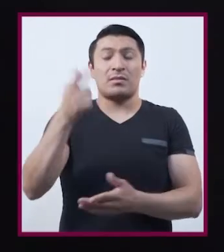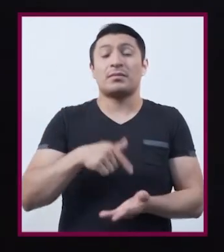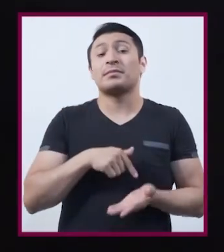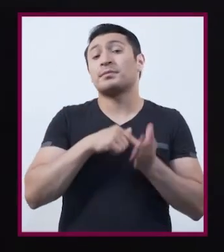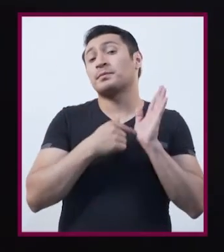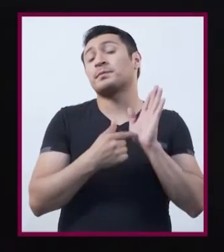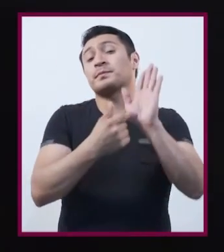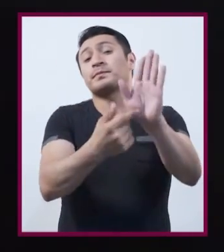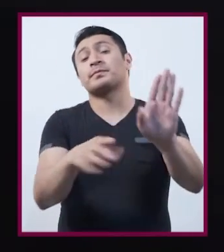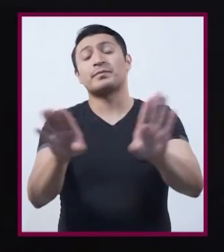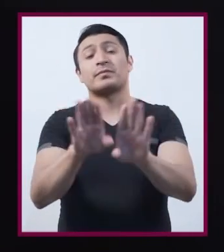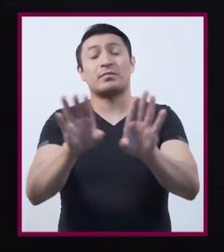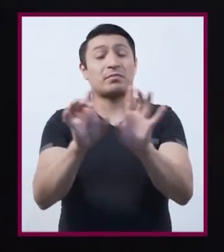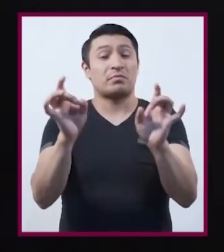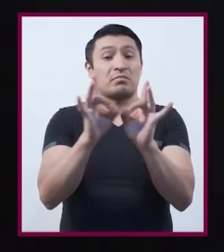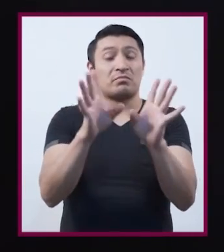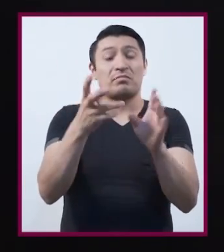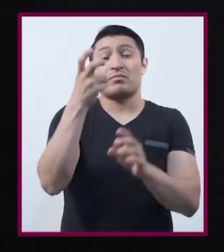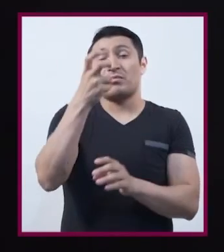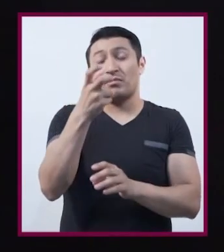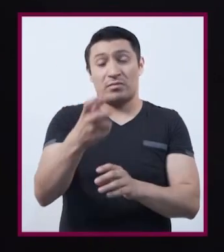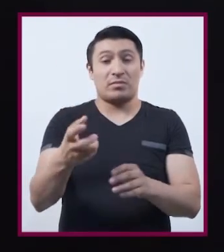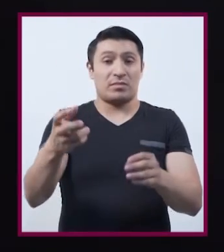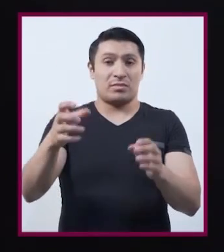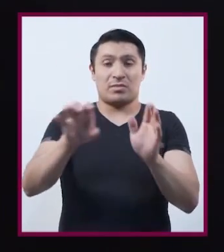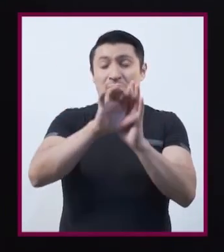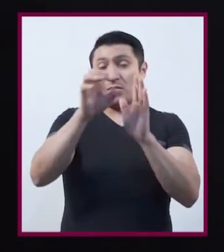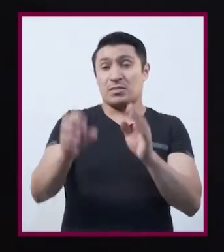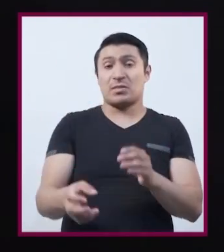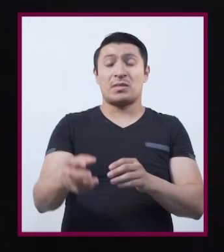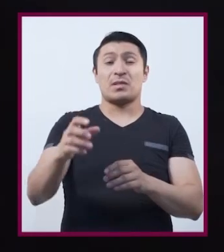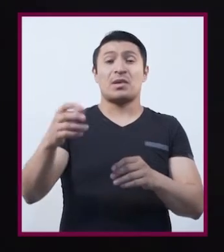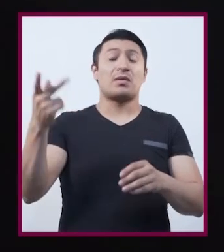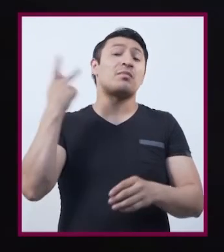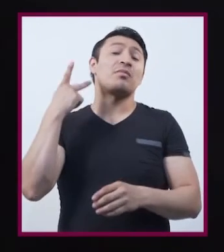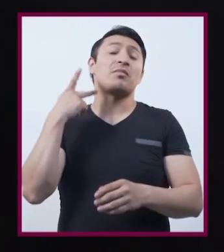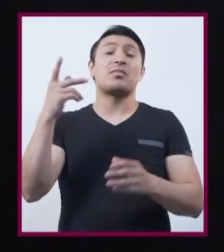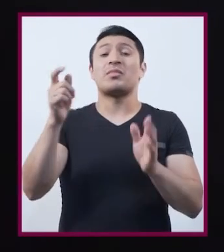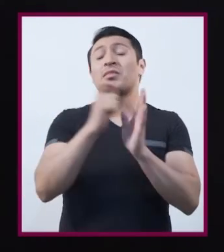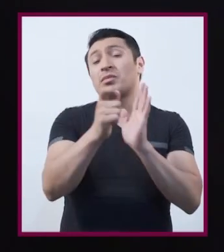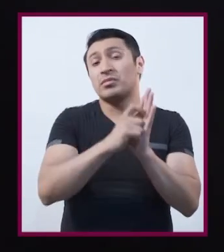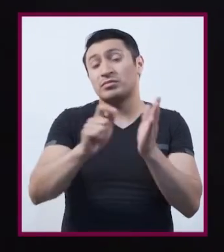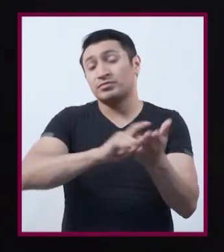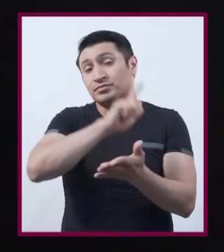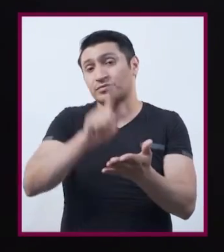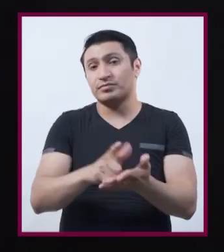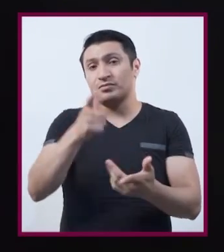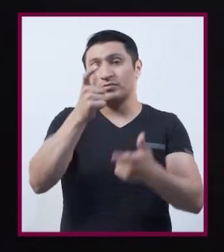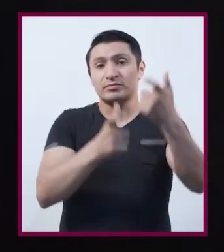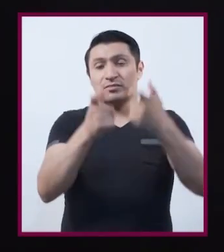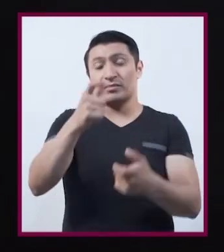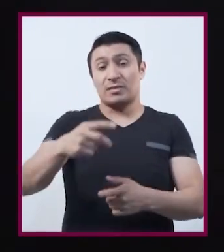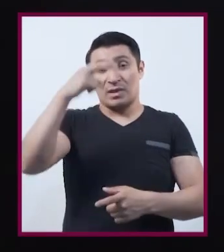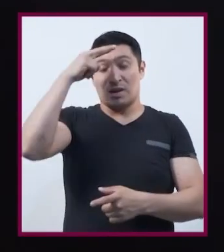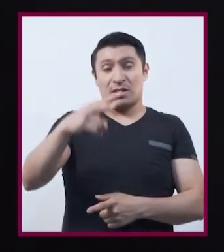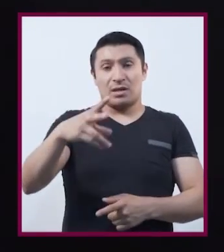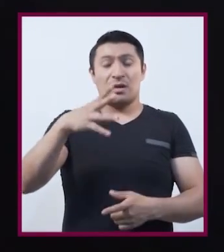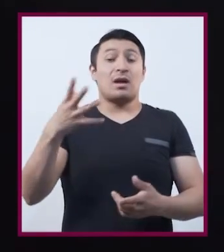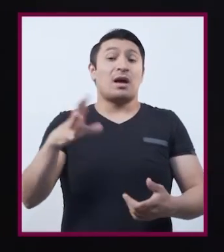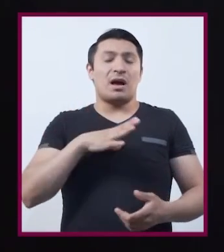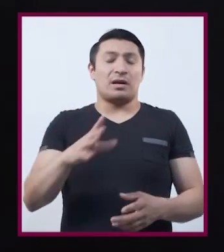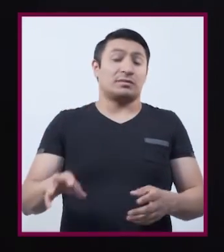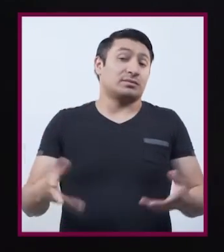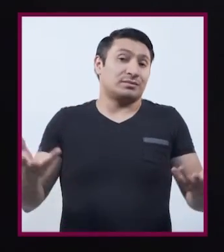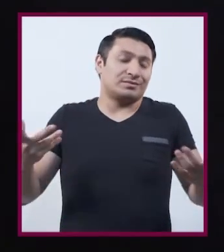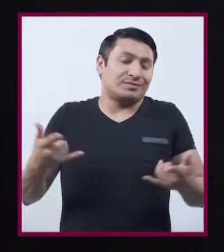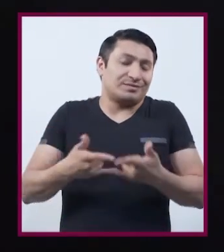México, hemos querido demostrar cómo un fenómeno en concreto, en este caso la política fiscal del país en la actualidad, es el resultado